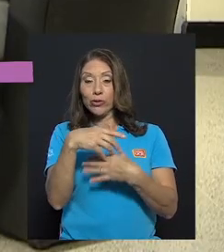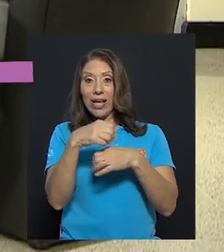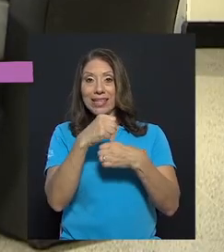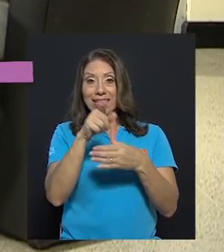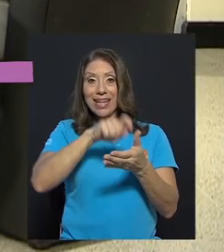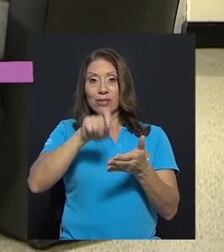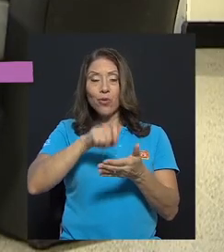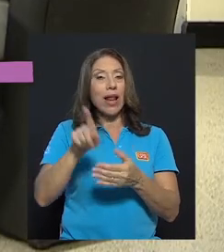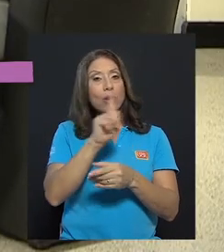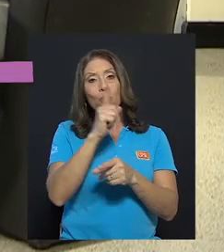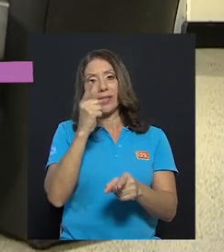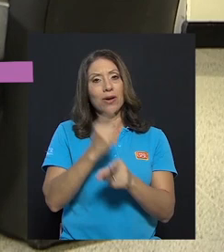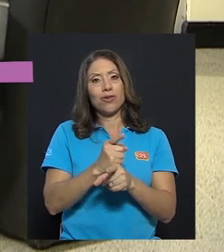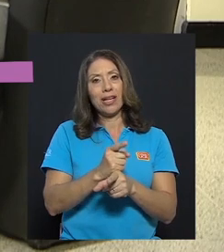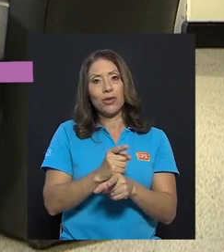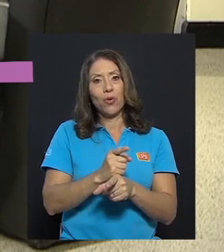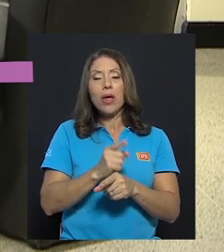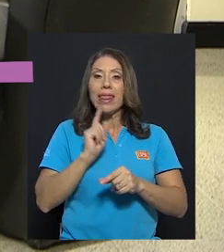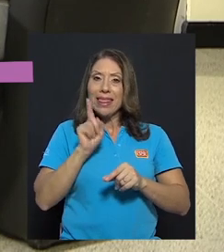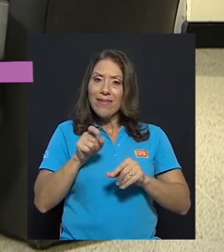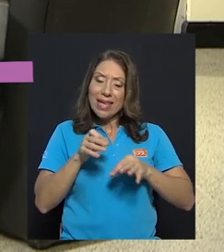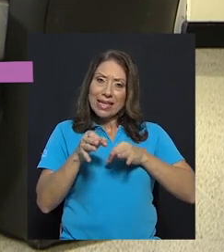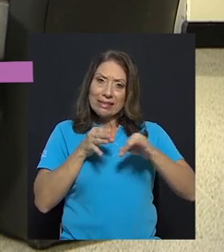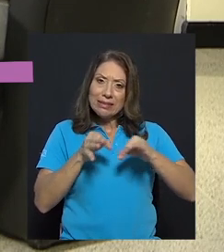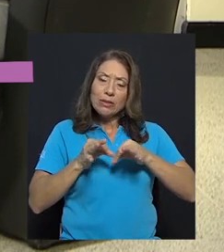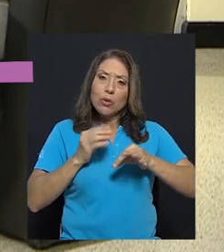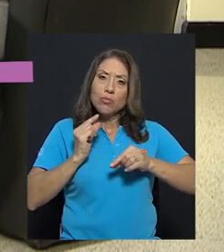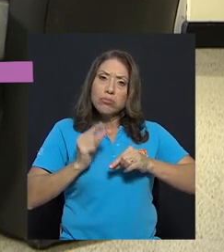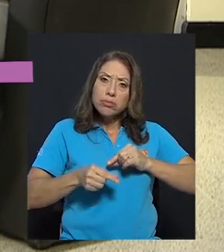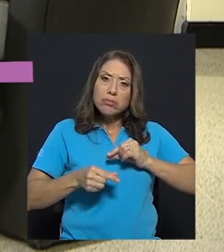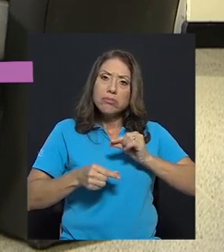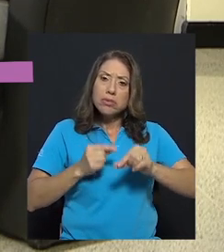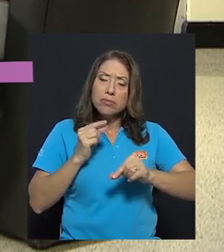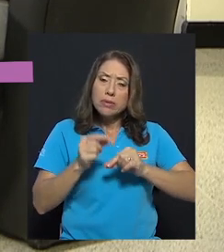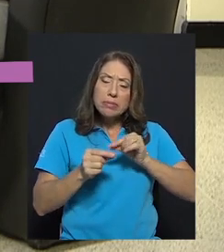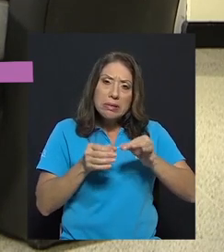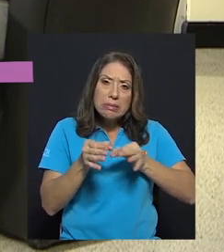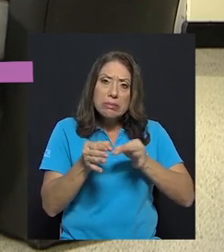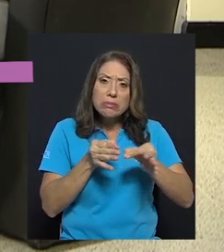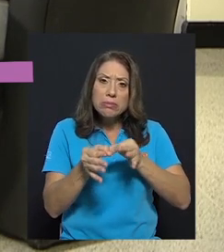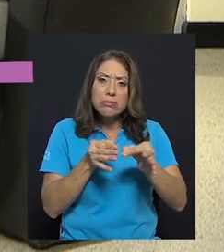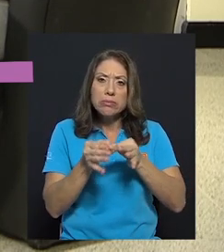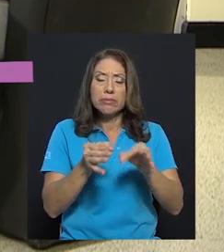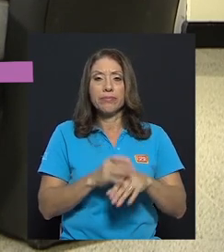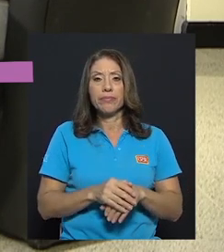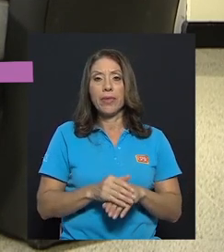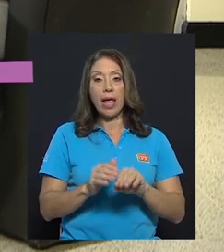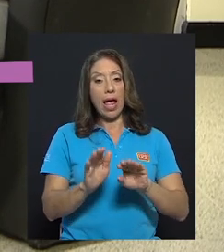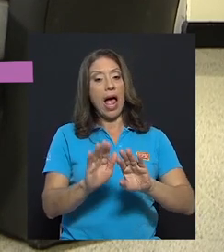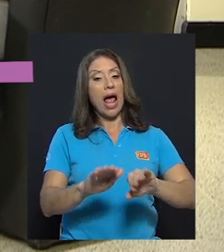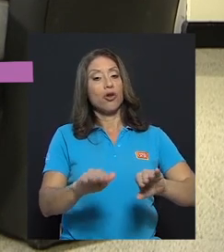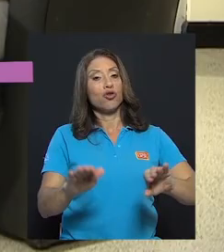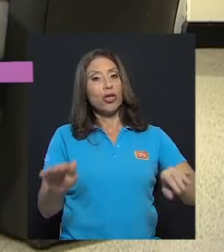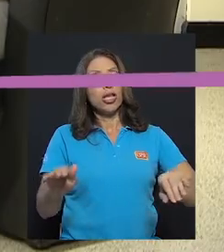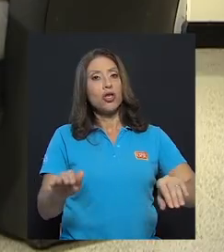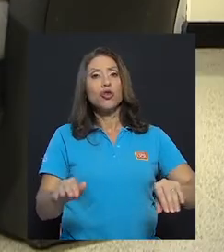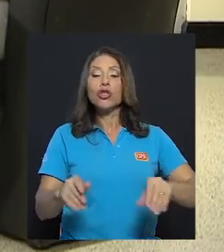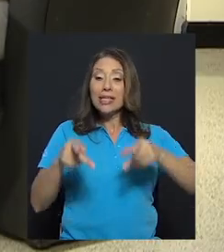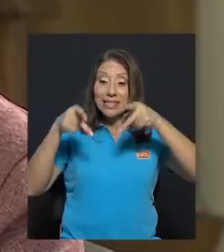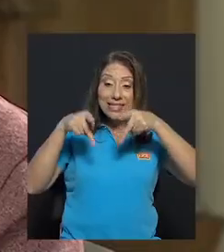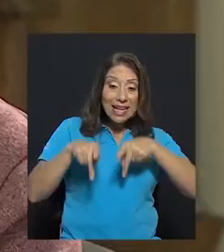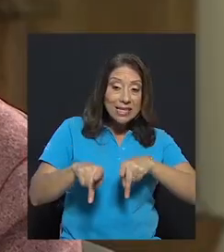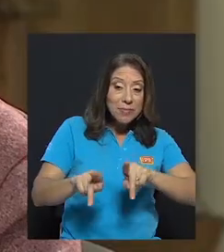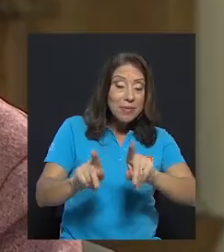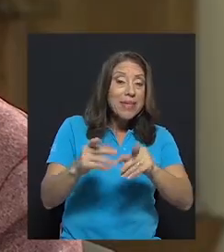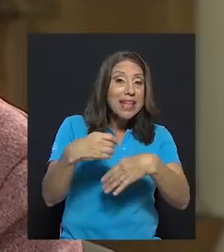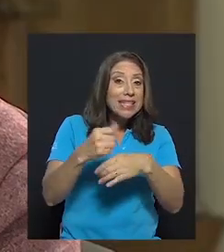paso a paso, hay que darles una pauta en donde se les explica. A los niños se les permite hacer esto porque son niños,